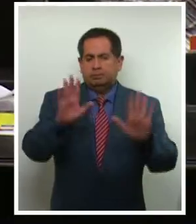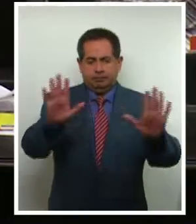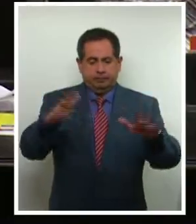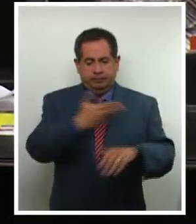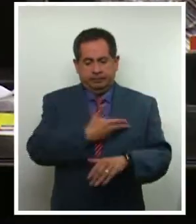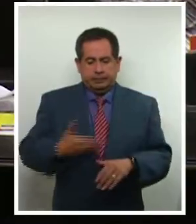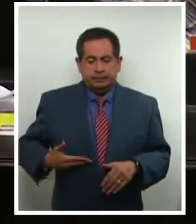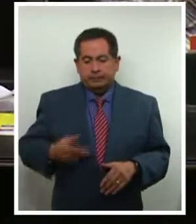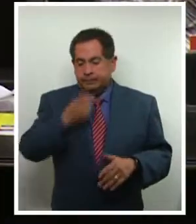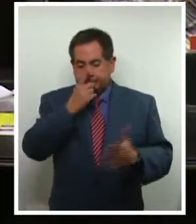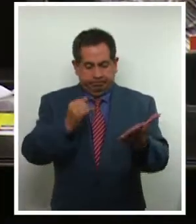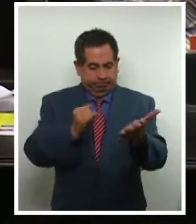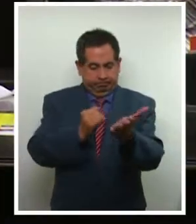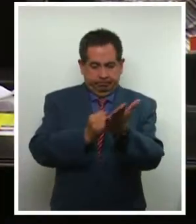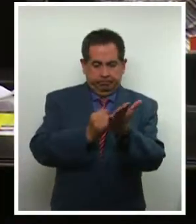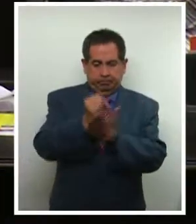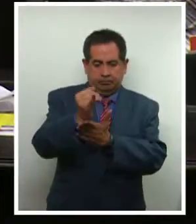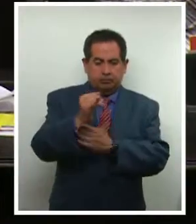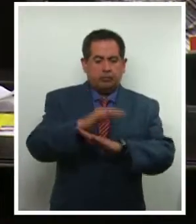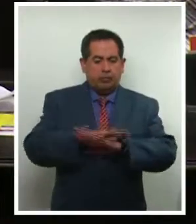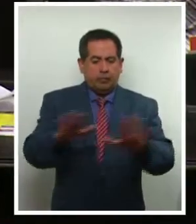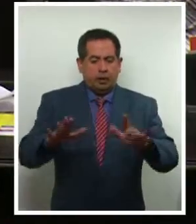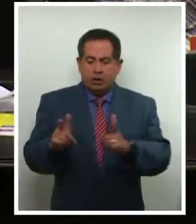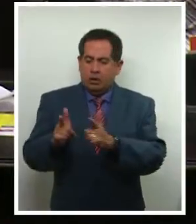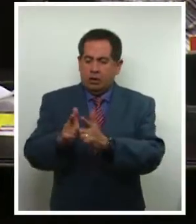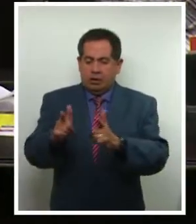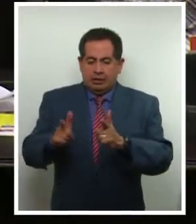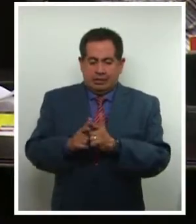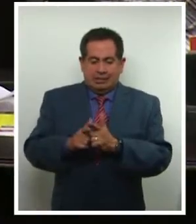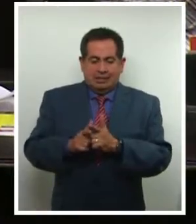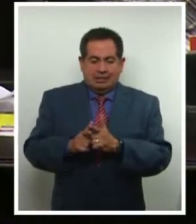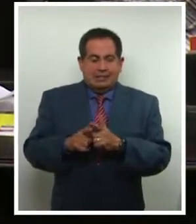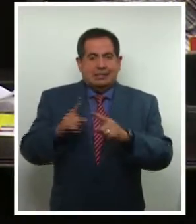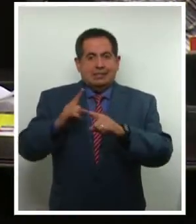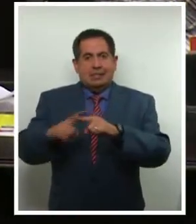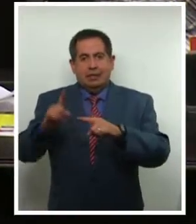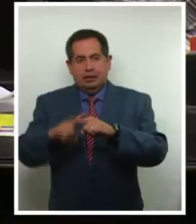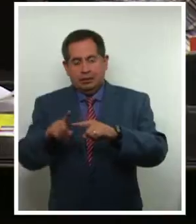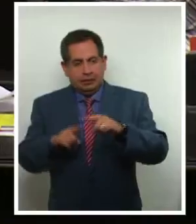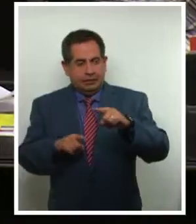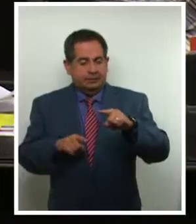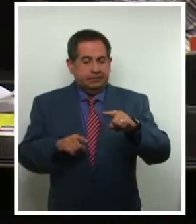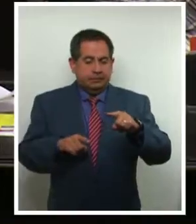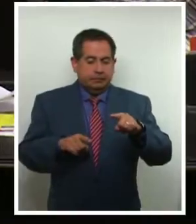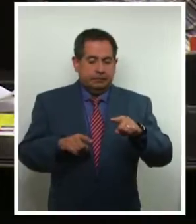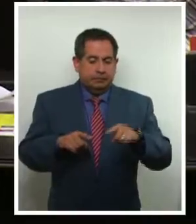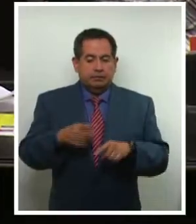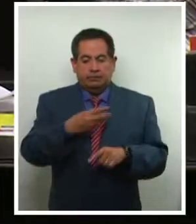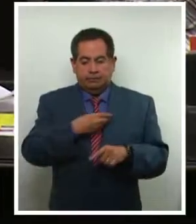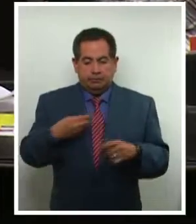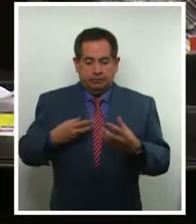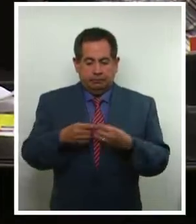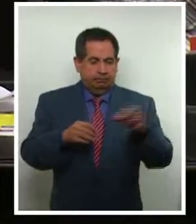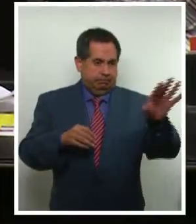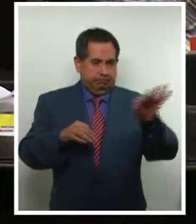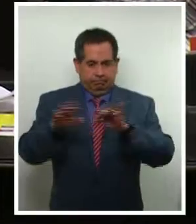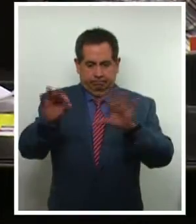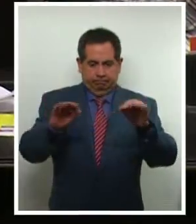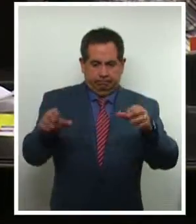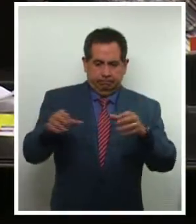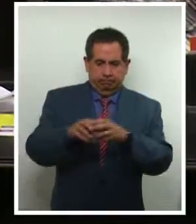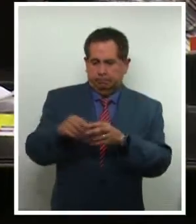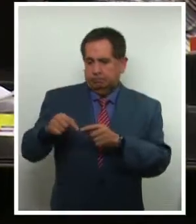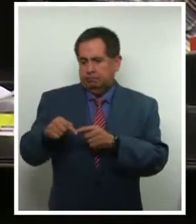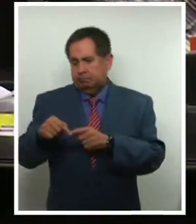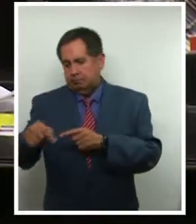presencia determina que un grupo de los distintos integrantes del Congreso trabaje en los